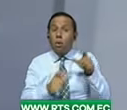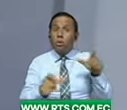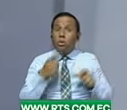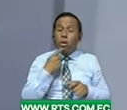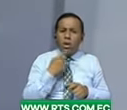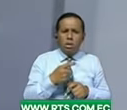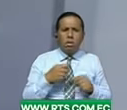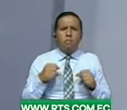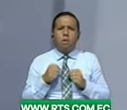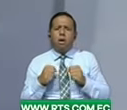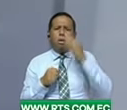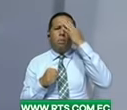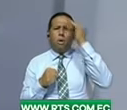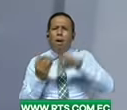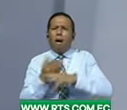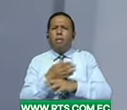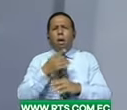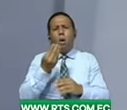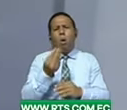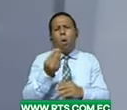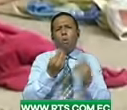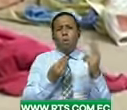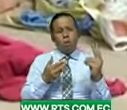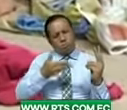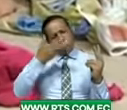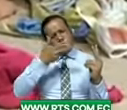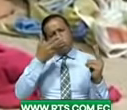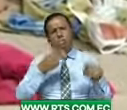que dejó dos menores con heridas de bala.